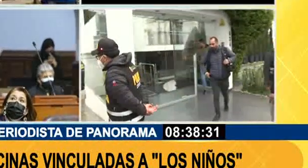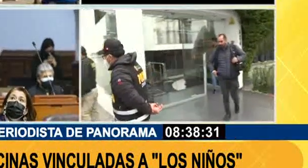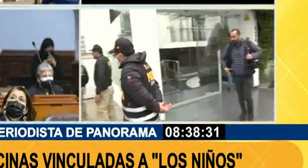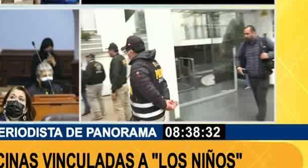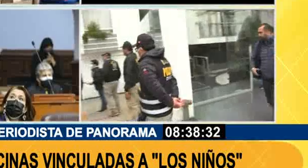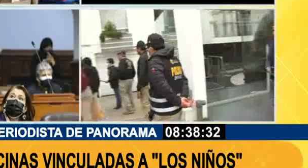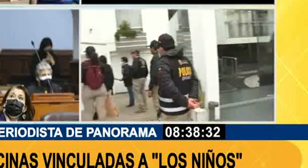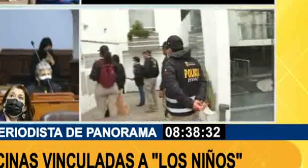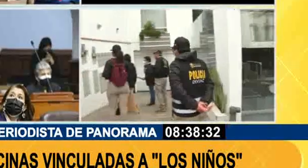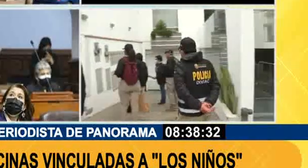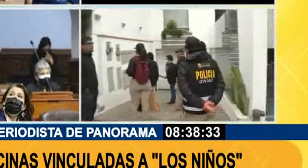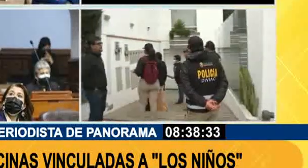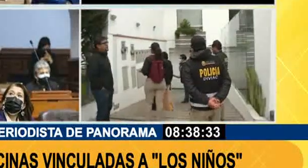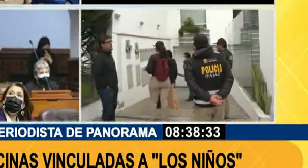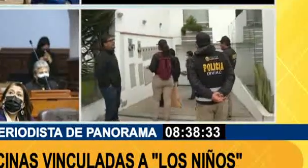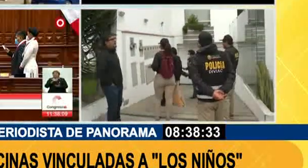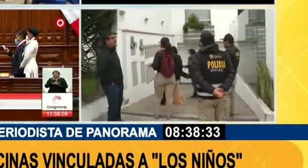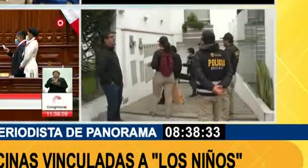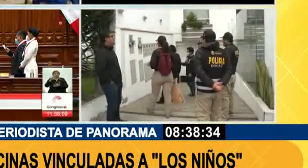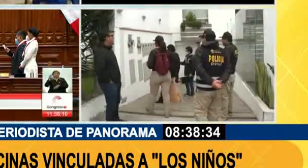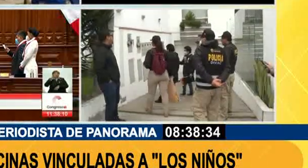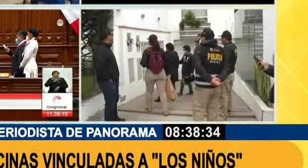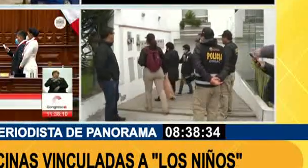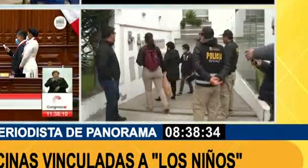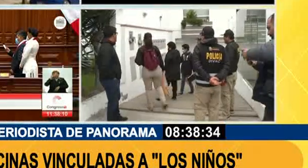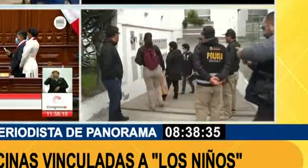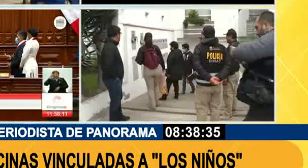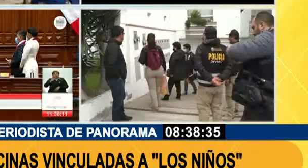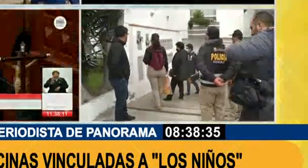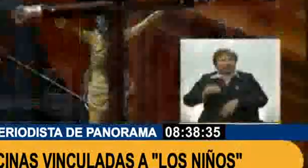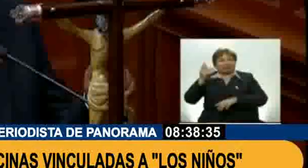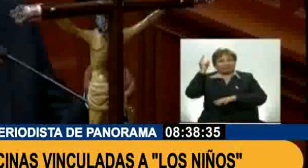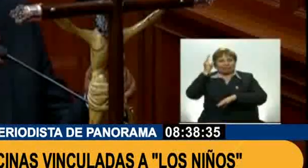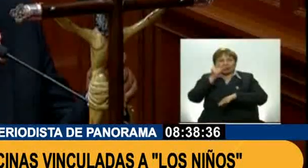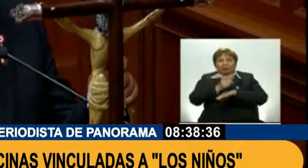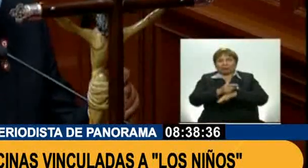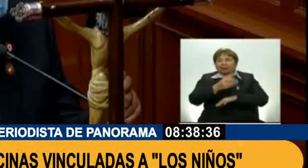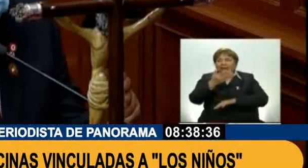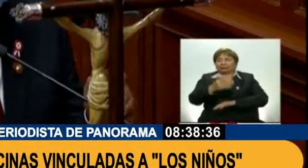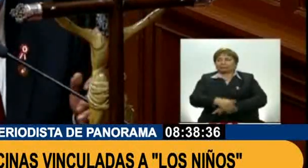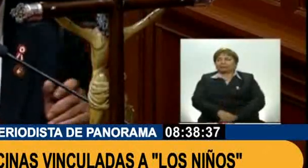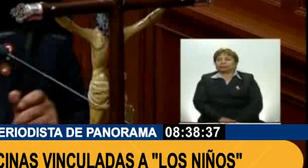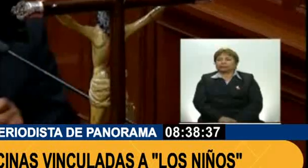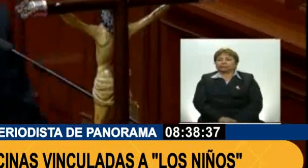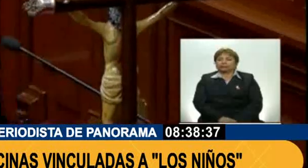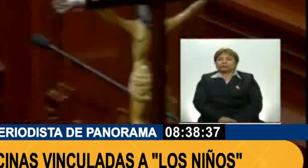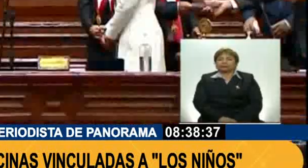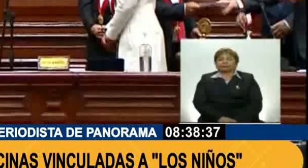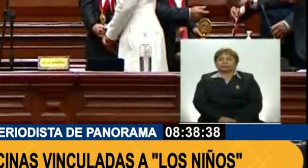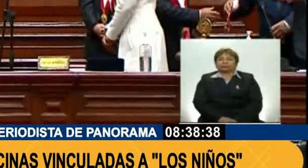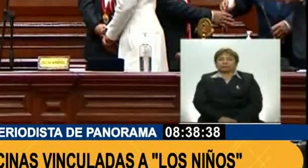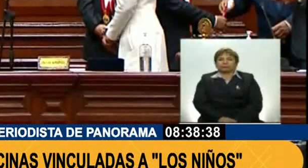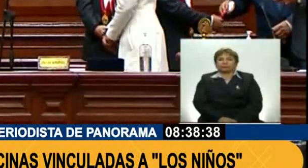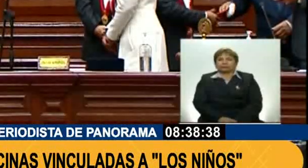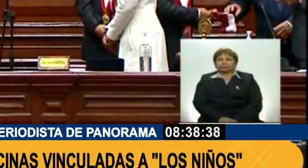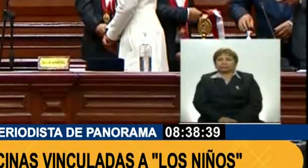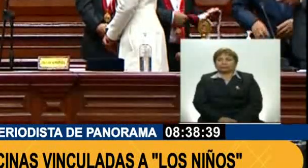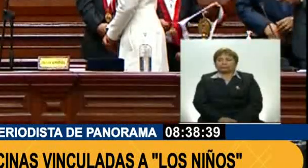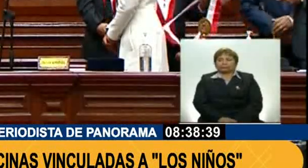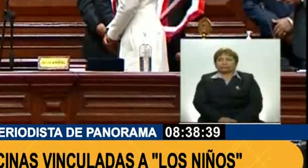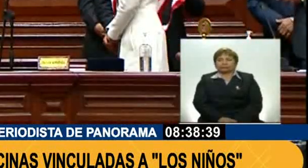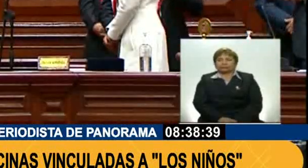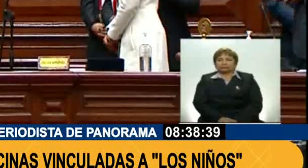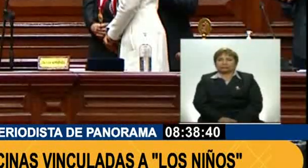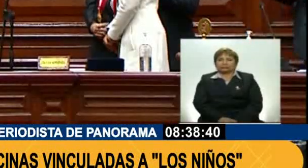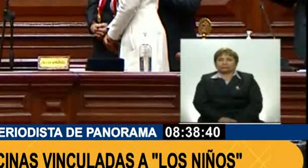Y otra cosa para finalizar, él no dice, yo te he invitado a que me allanes. Eso no es así, ¿no? La